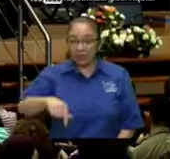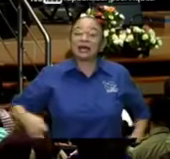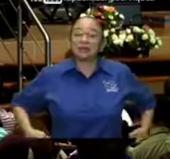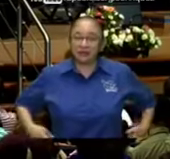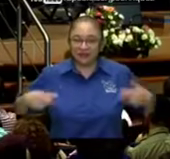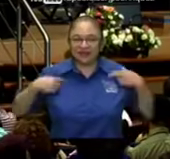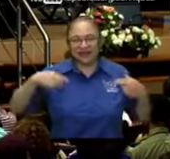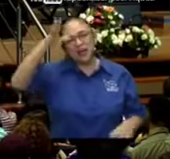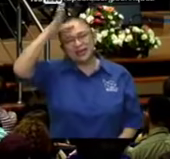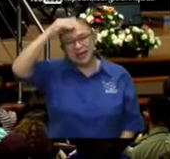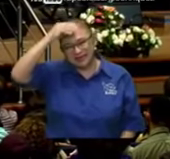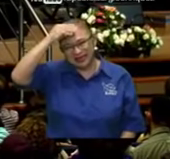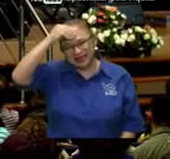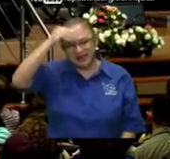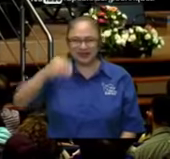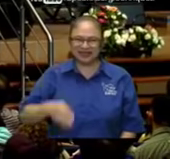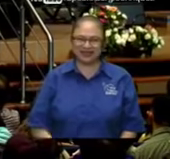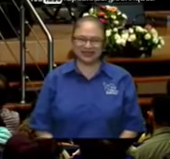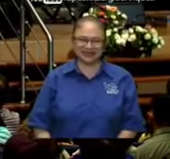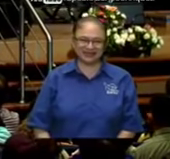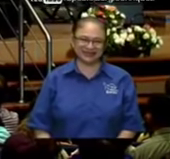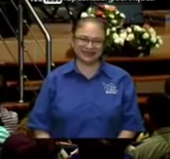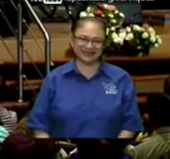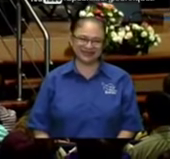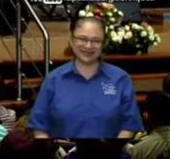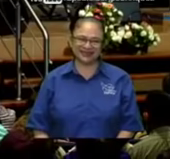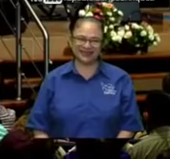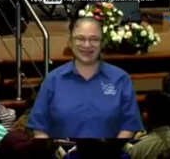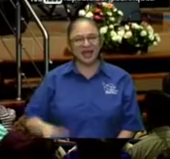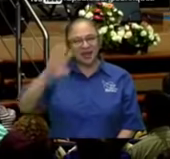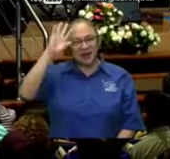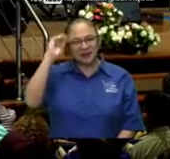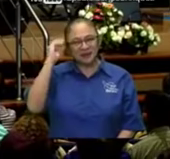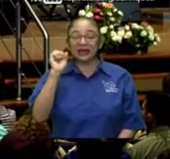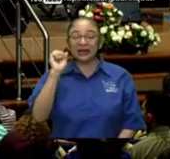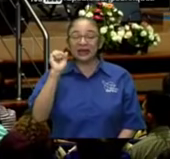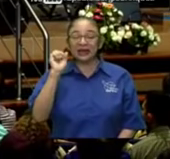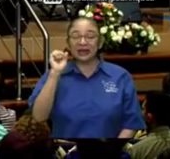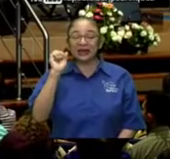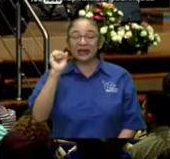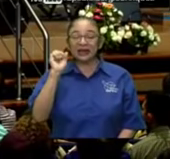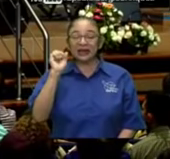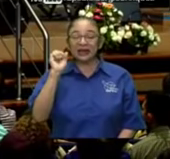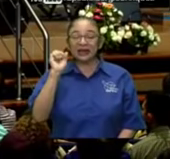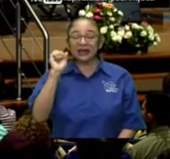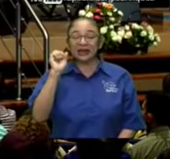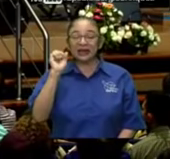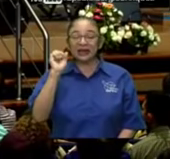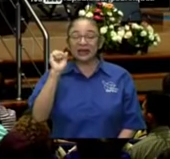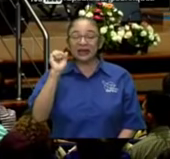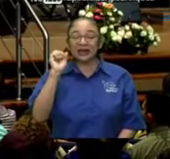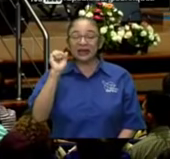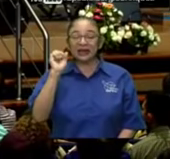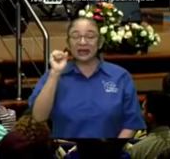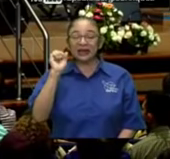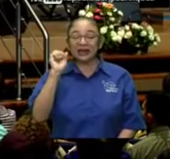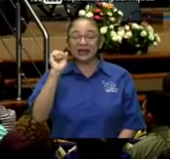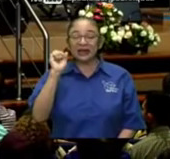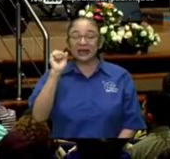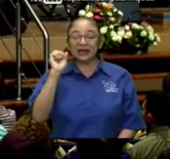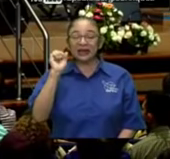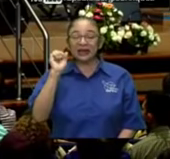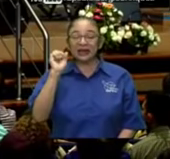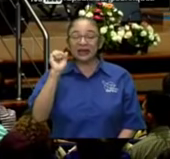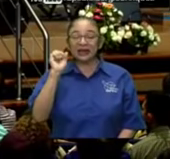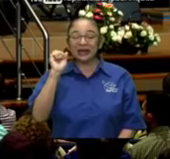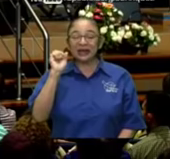aprender a percibir lo que estamos viviendo. Porque si no nos pasa lo que le pasó a los discípulos en la multiplicación de los panes.